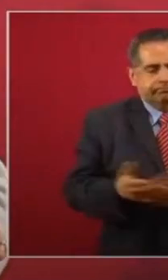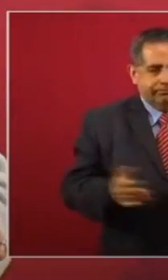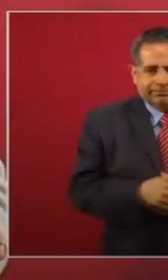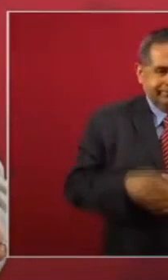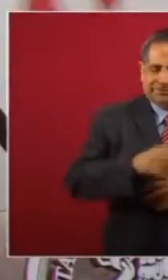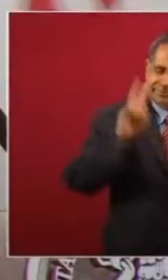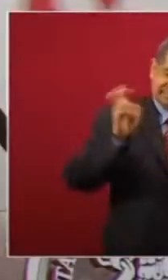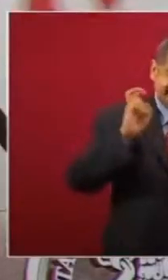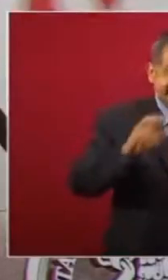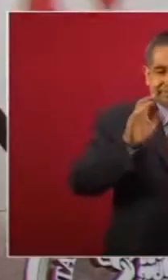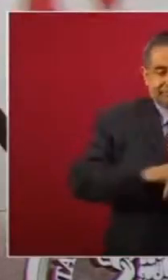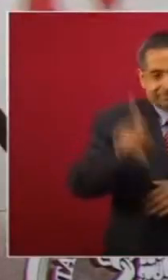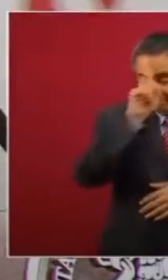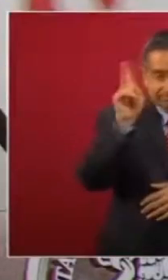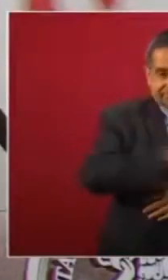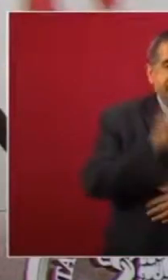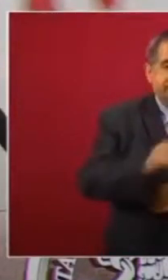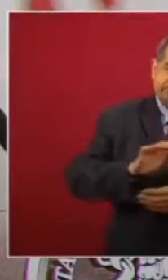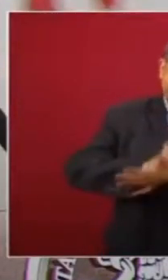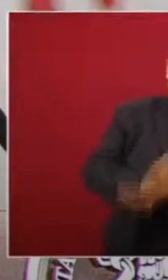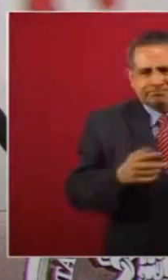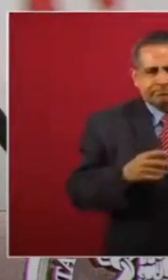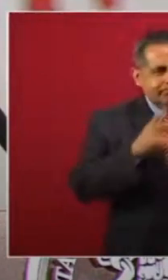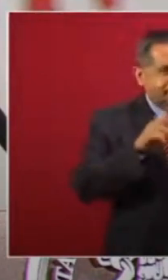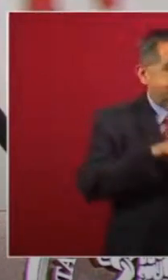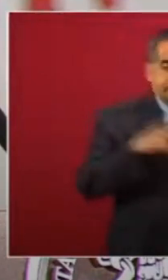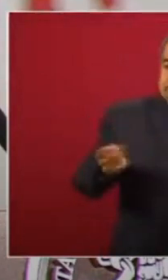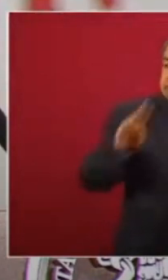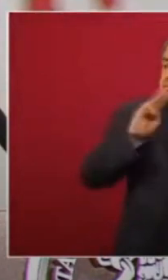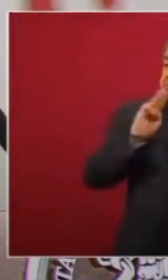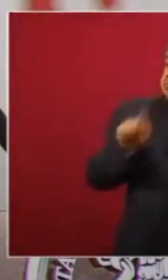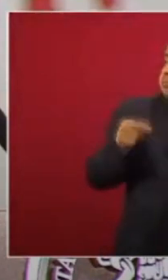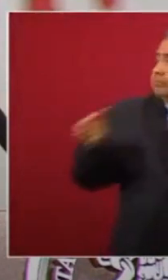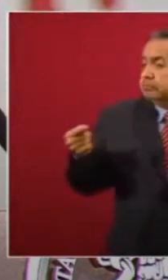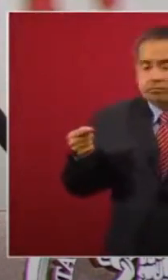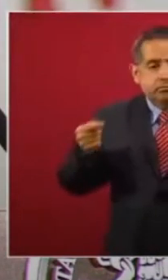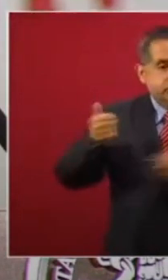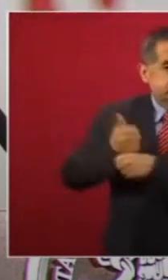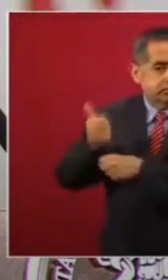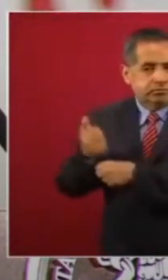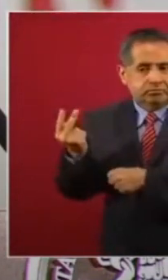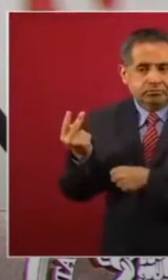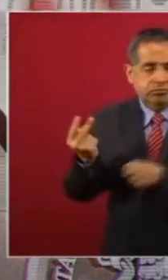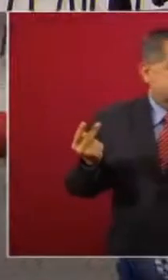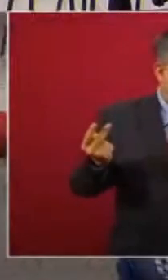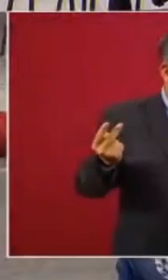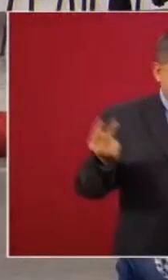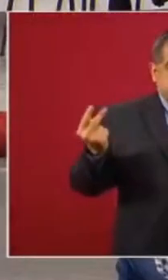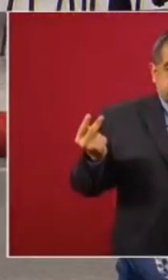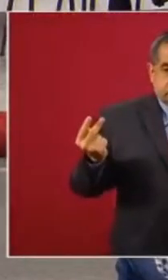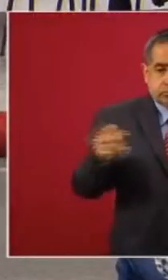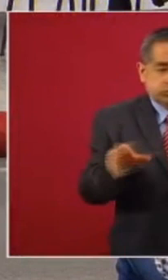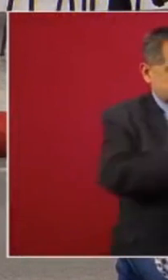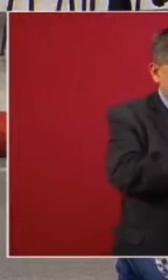temas más grandes que tenemos de discriminación en contra de las madres, de las mujeres. Siempre ha